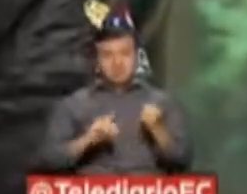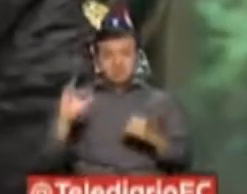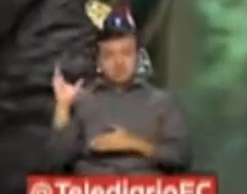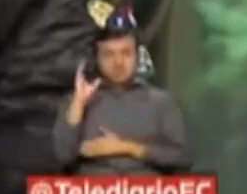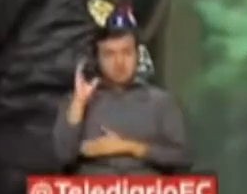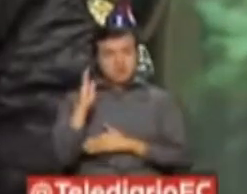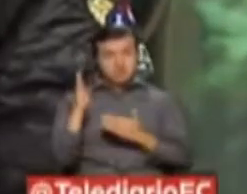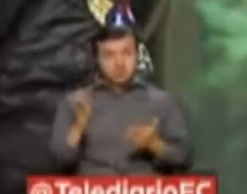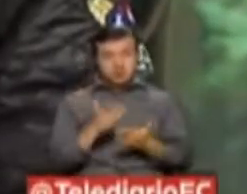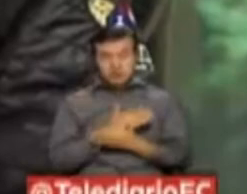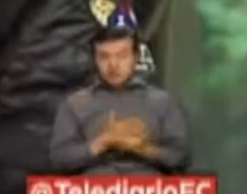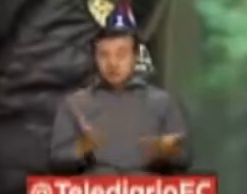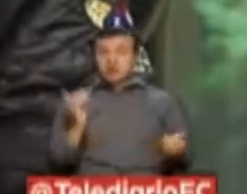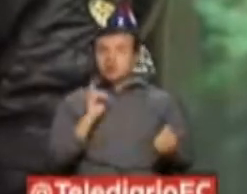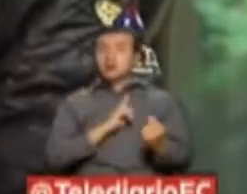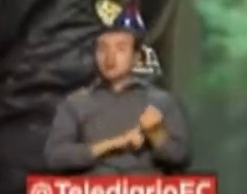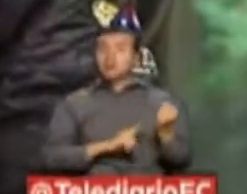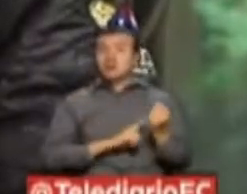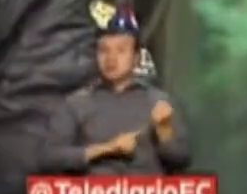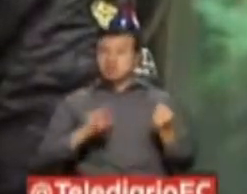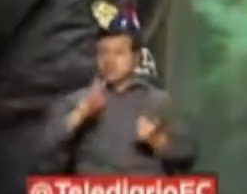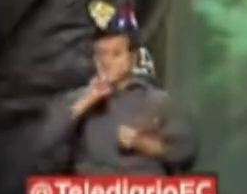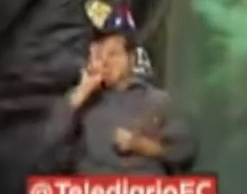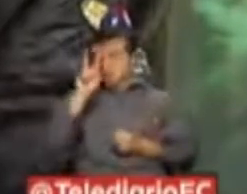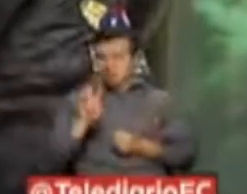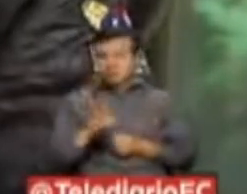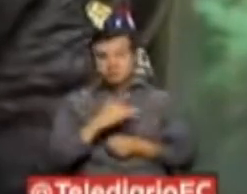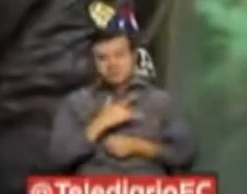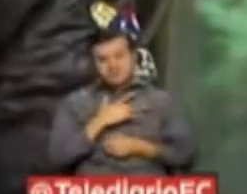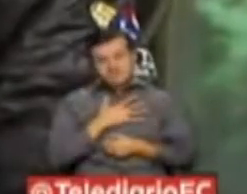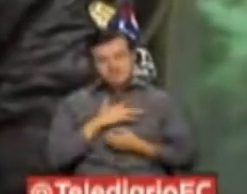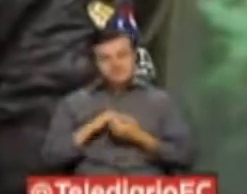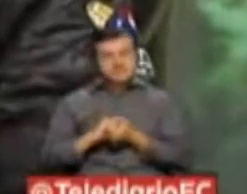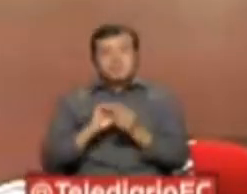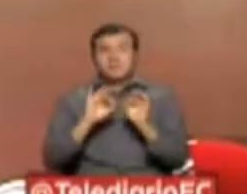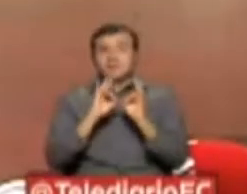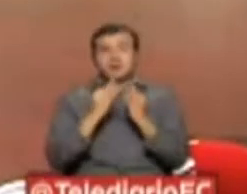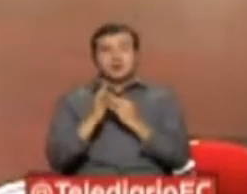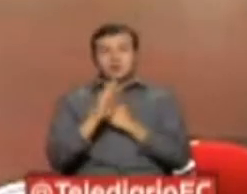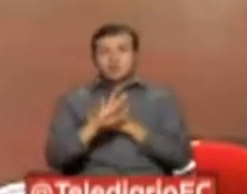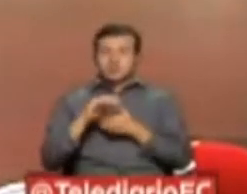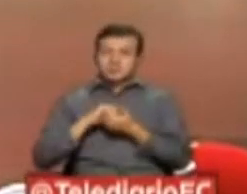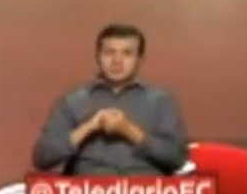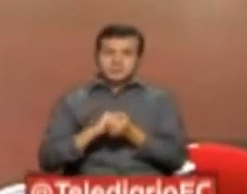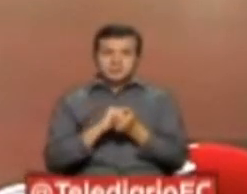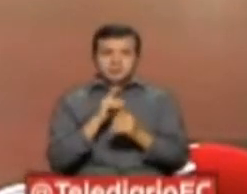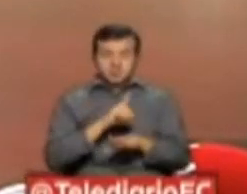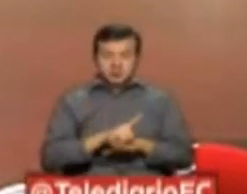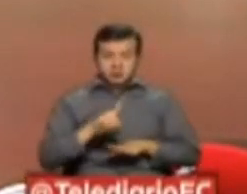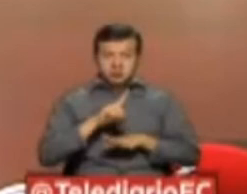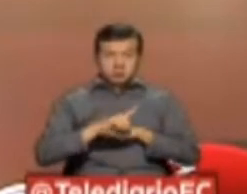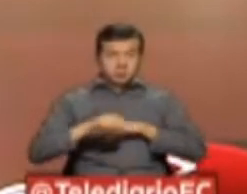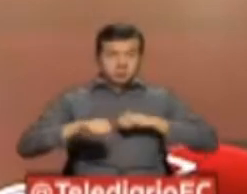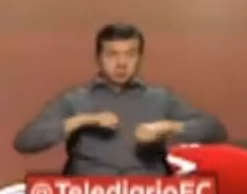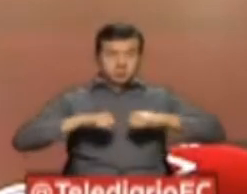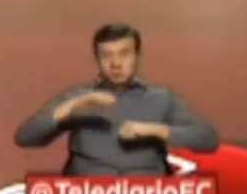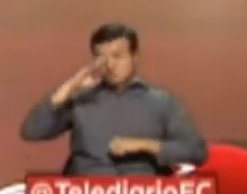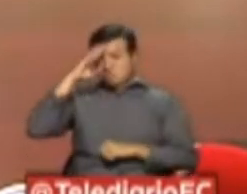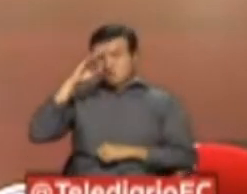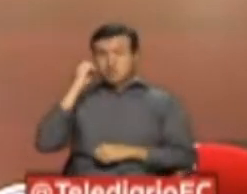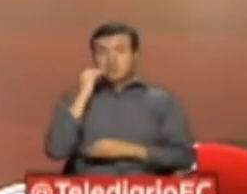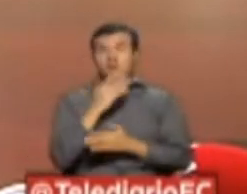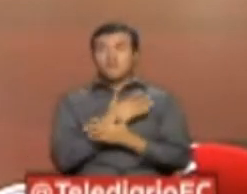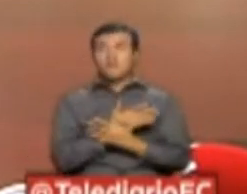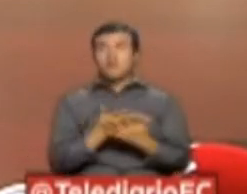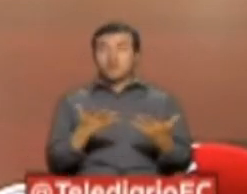hermanos venezolanos nos solidarizamos con las familias el director de operaciones de la policía dijo que el conductor del